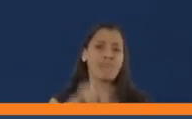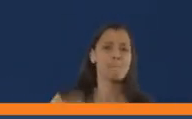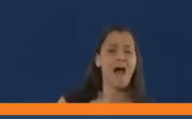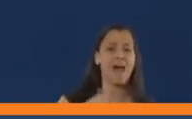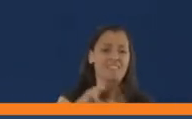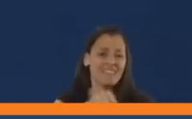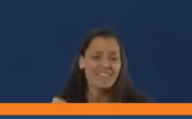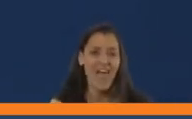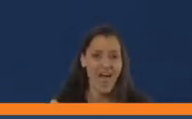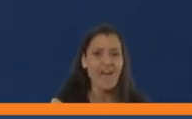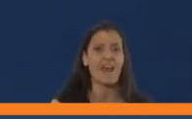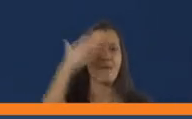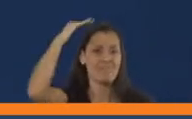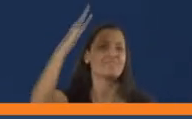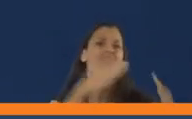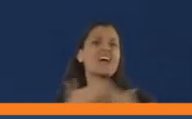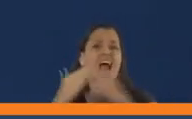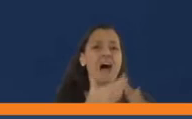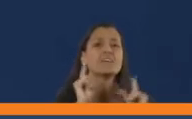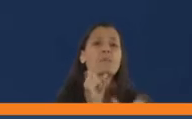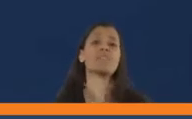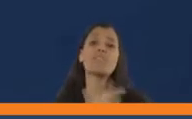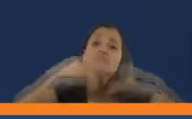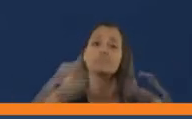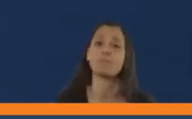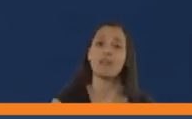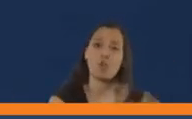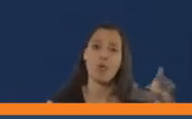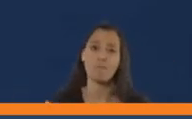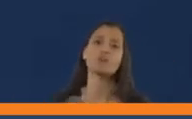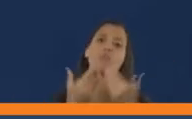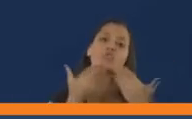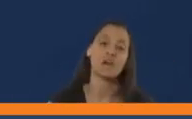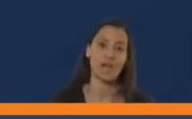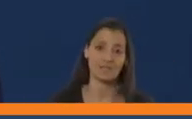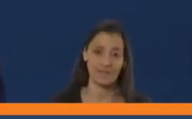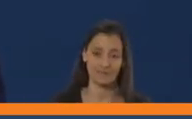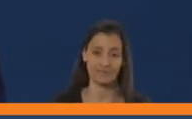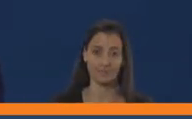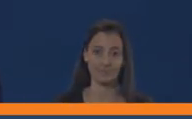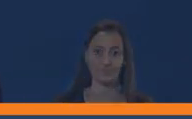la tierra al techo y al trabajo digno muchas gracias